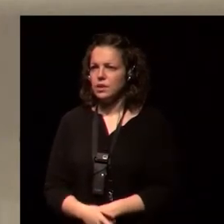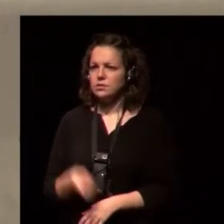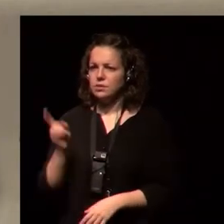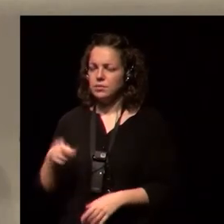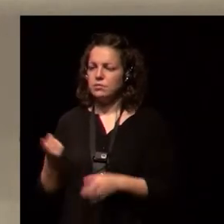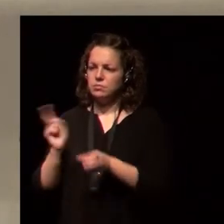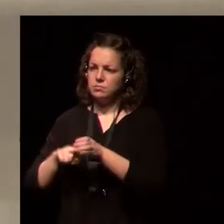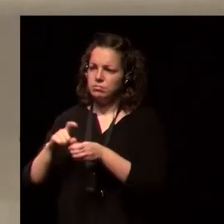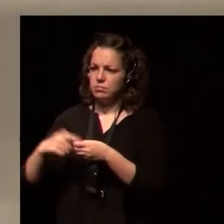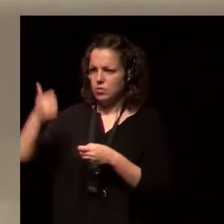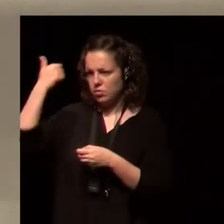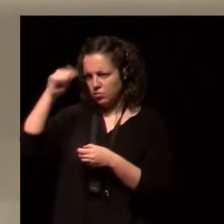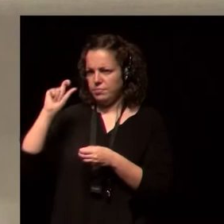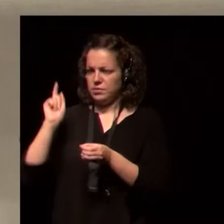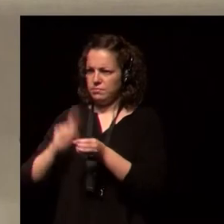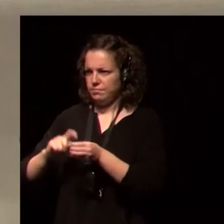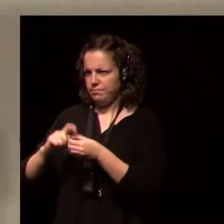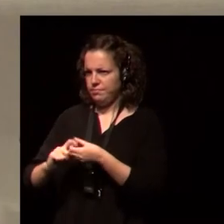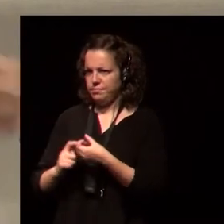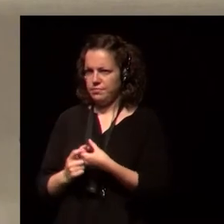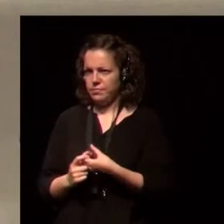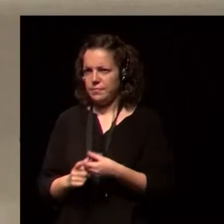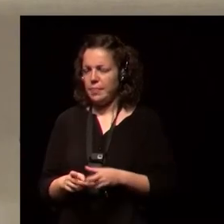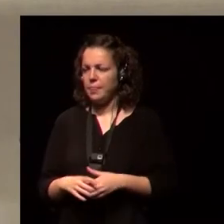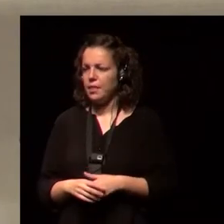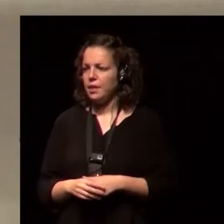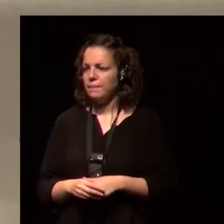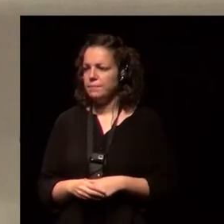incluyendo a varones. Y